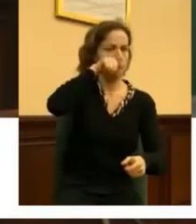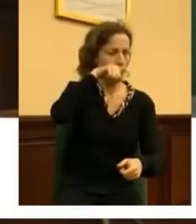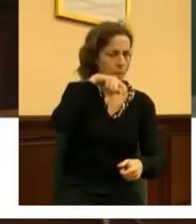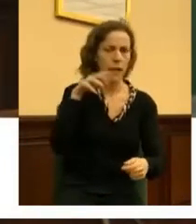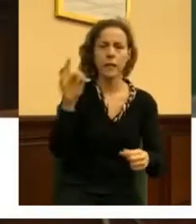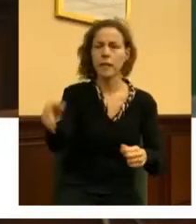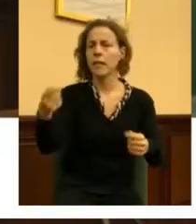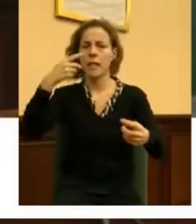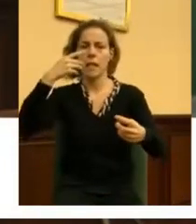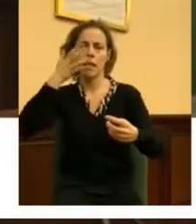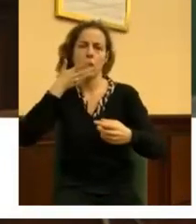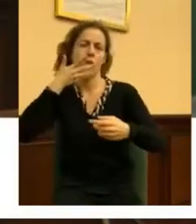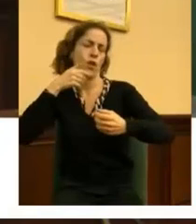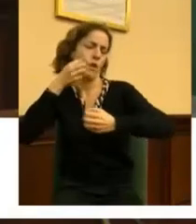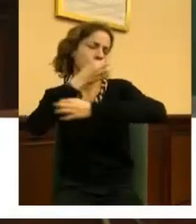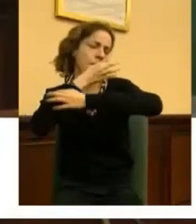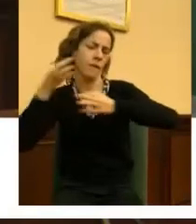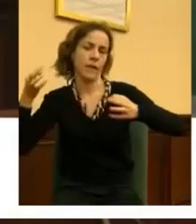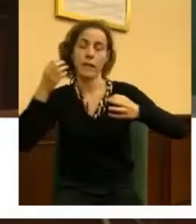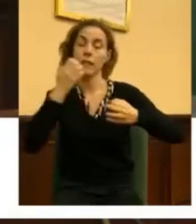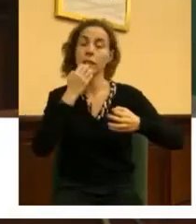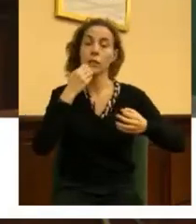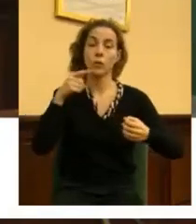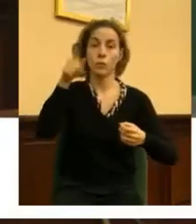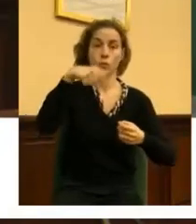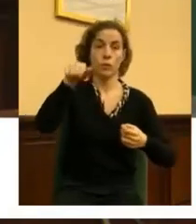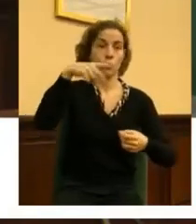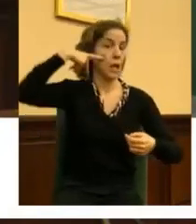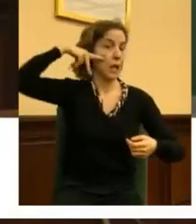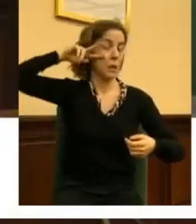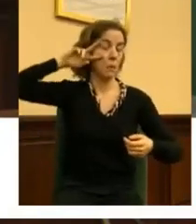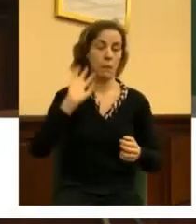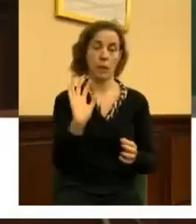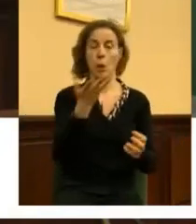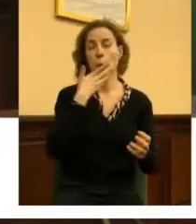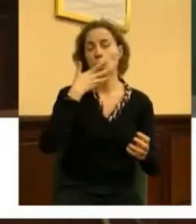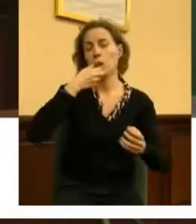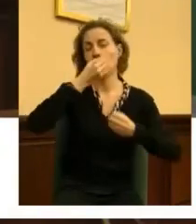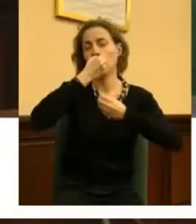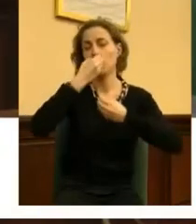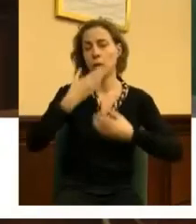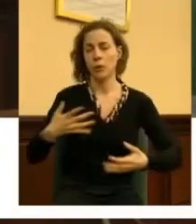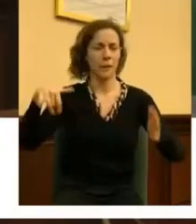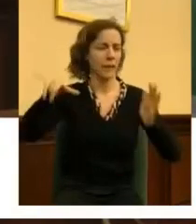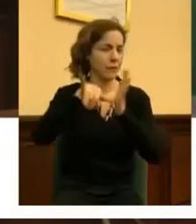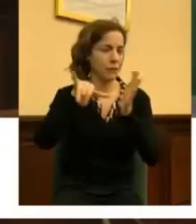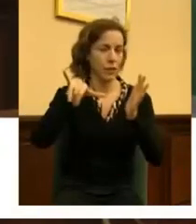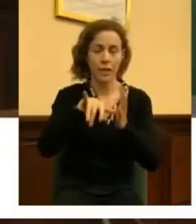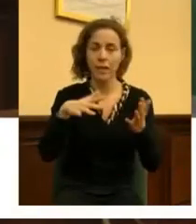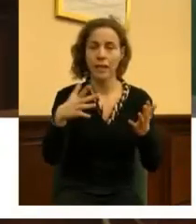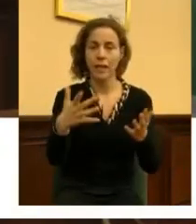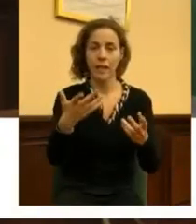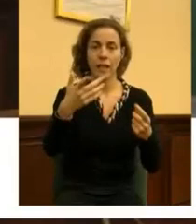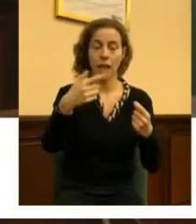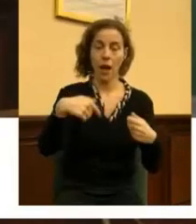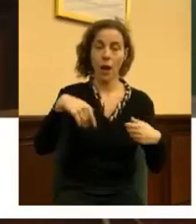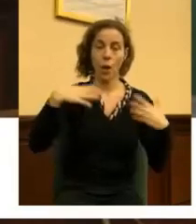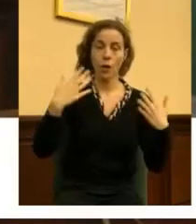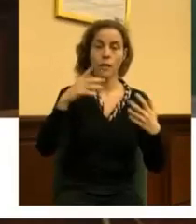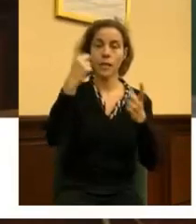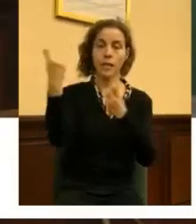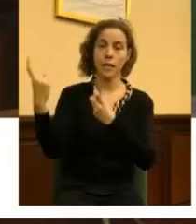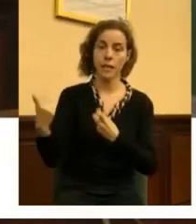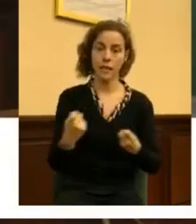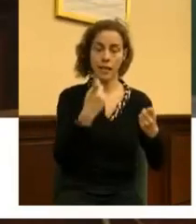entiendo que siendo usted tan experto en la materia, que conociendo tan bien y tan de cerca las